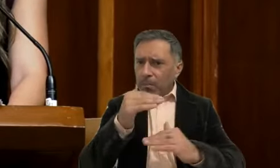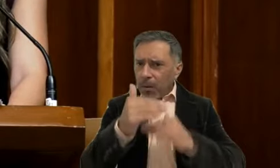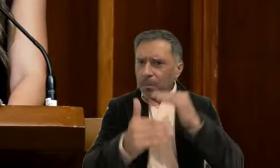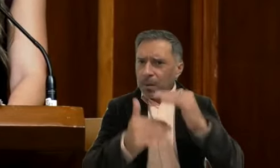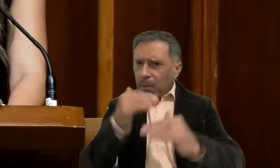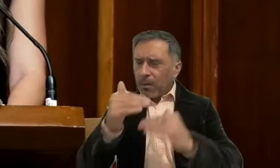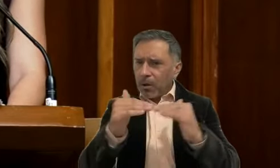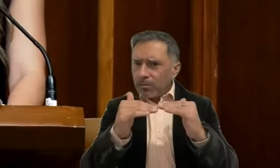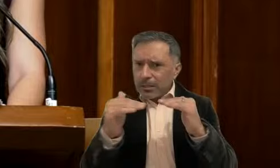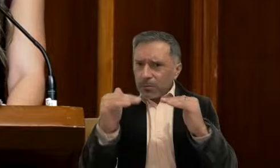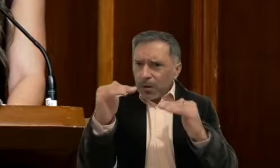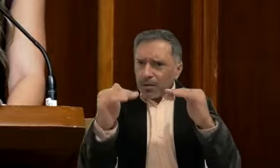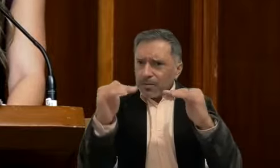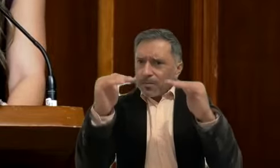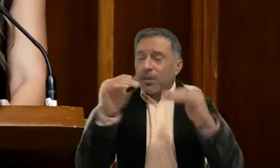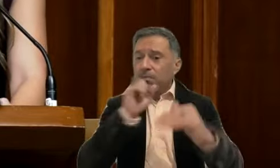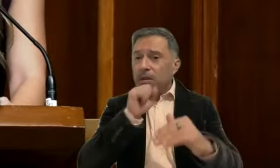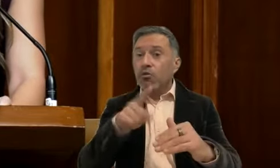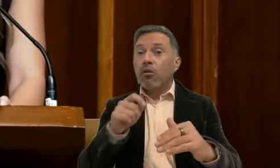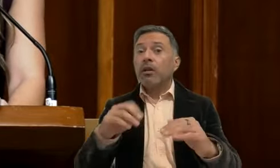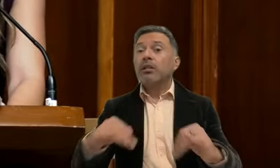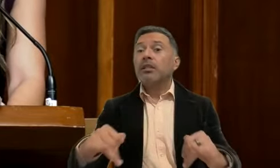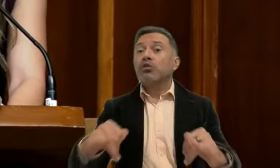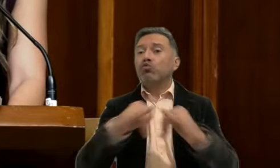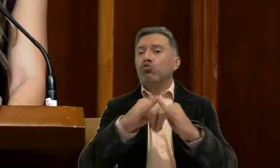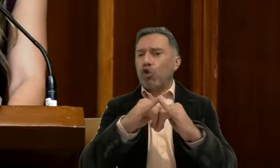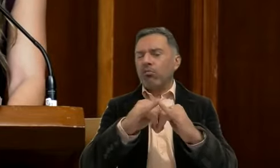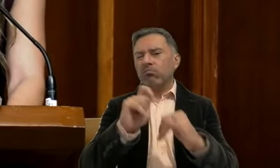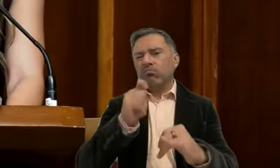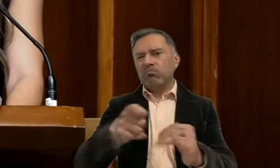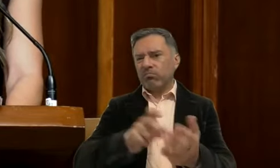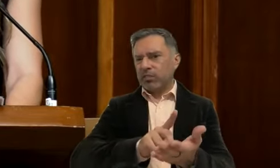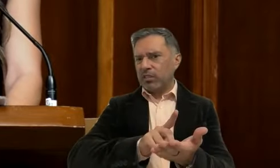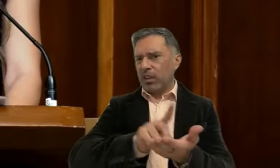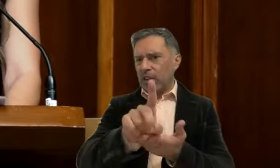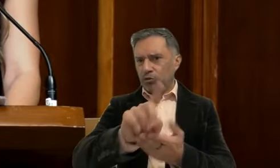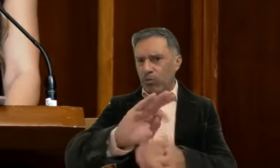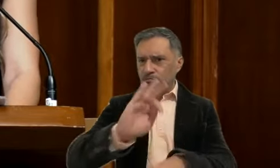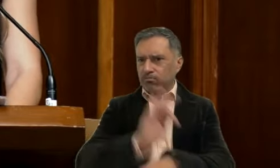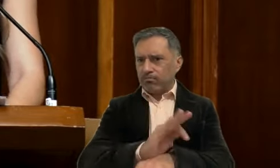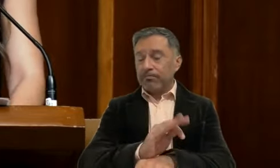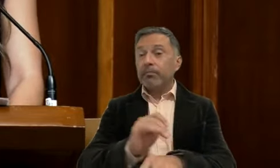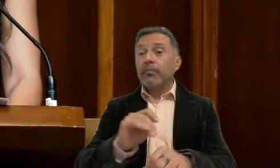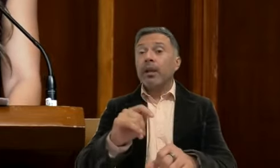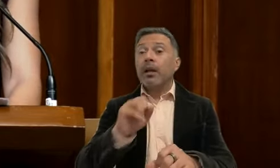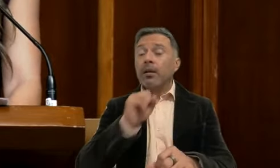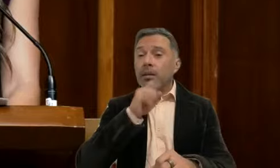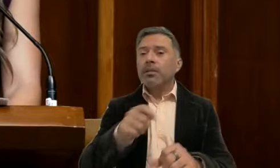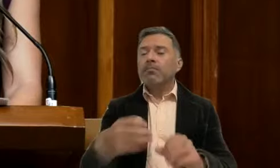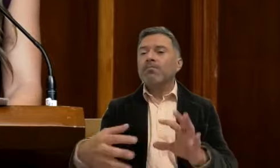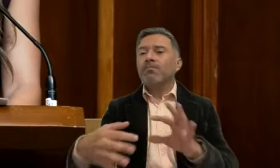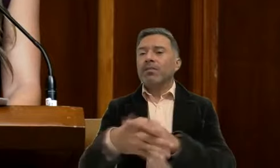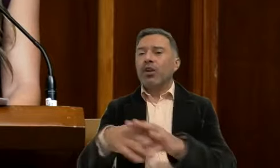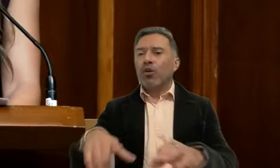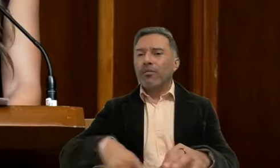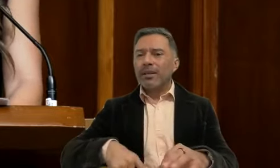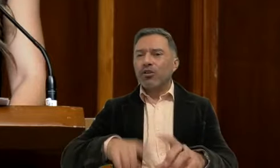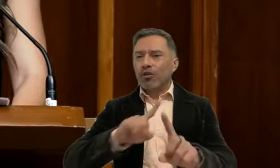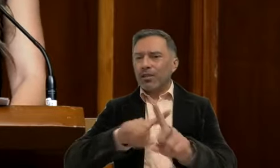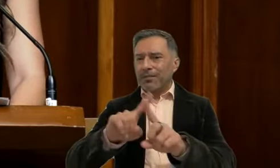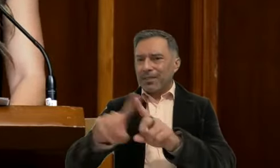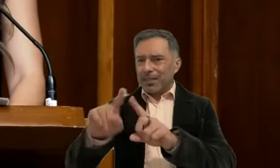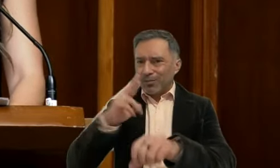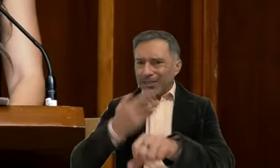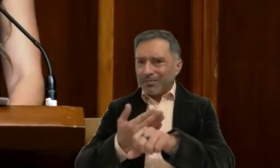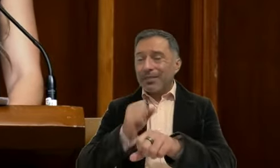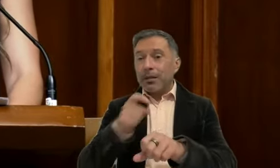son pilar del Estado de Derecho, en donde la colaboración con los diferentes órdenes de gobierno, así como la sociedad